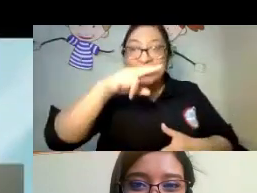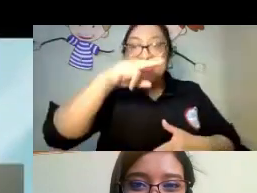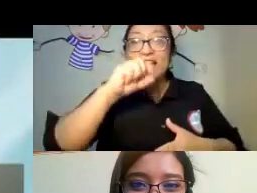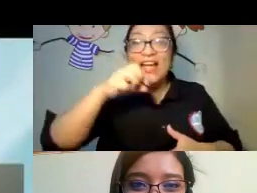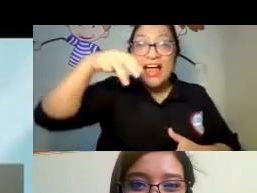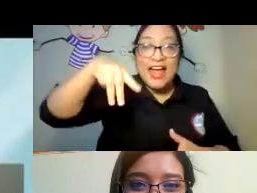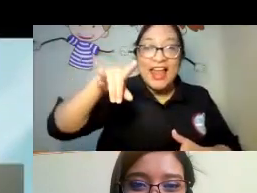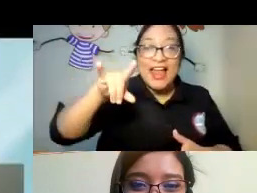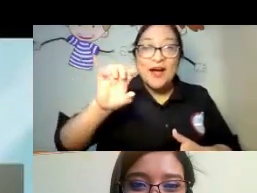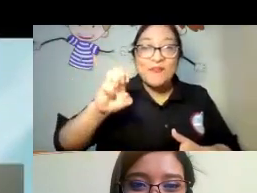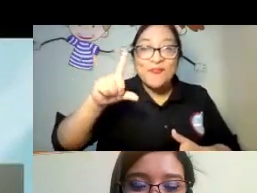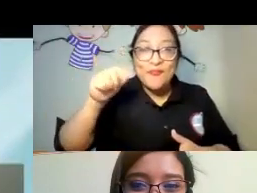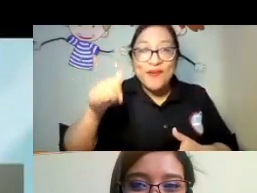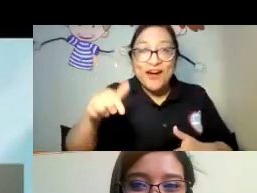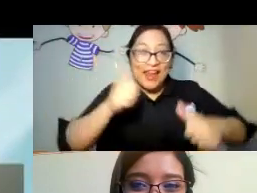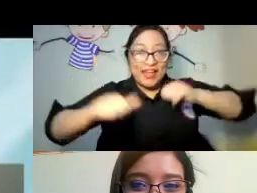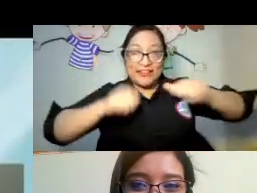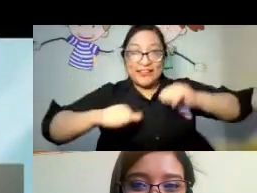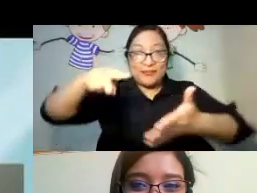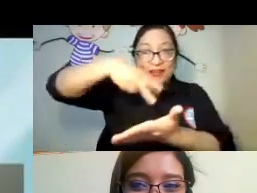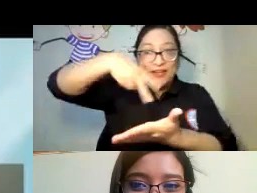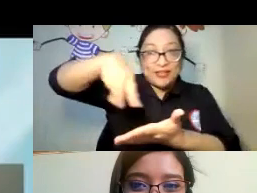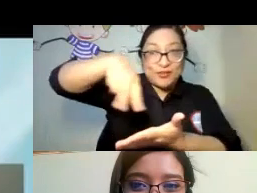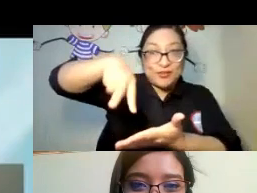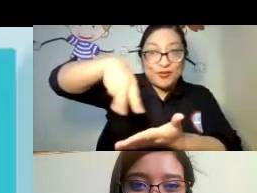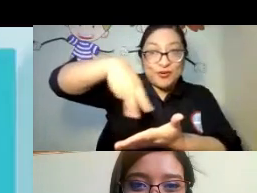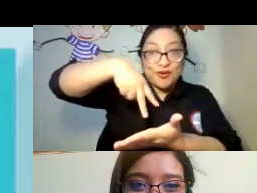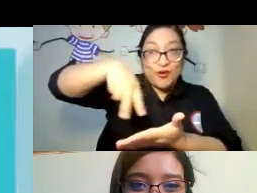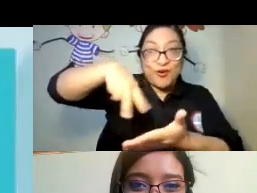actividades de baile con trajes diferentes.